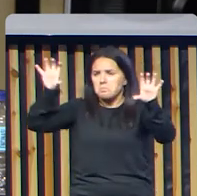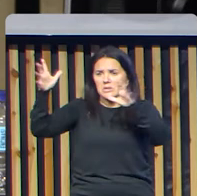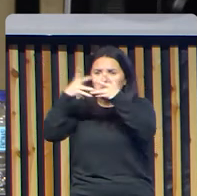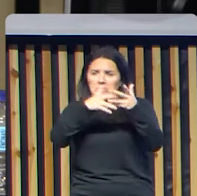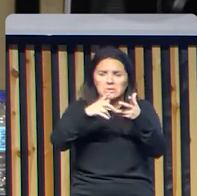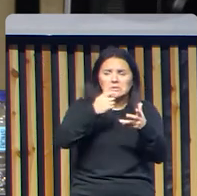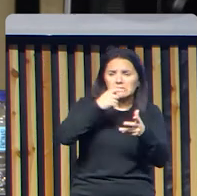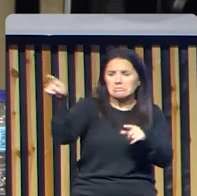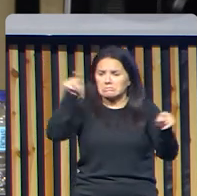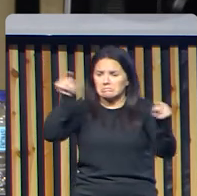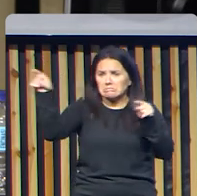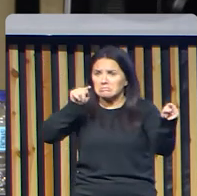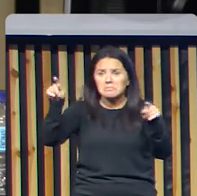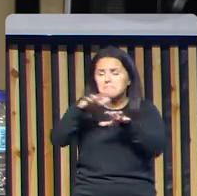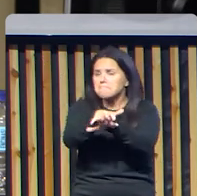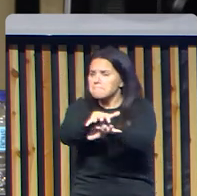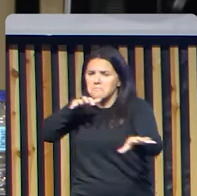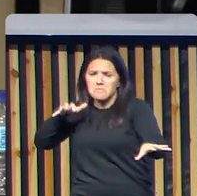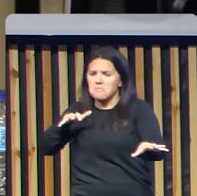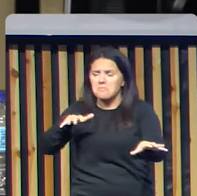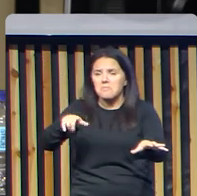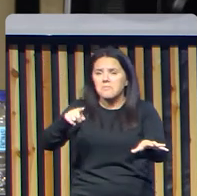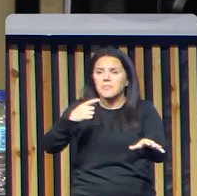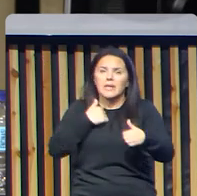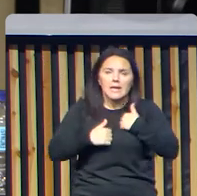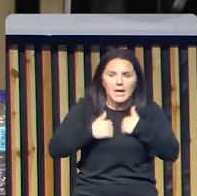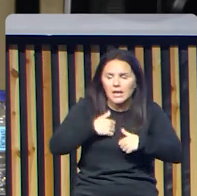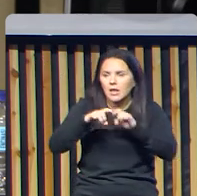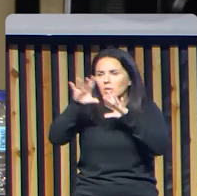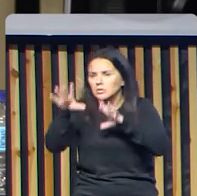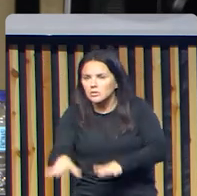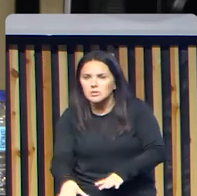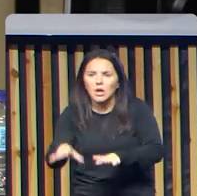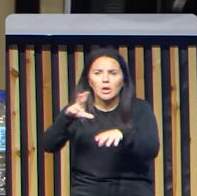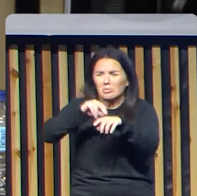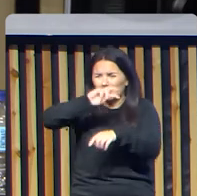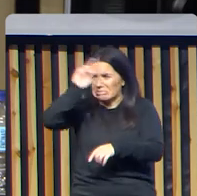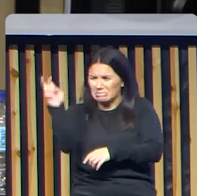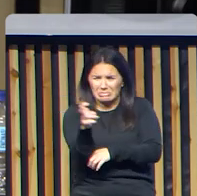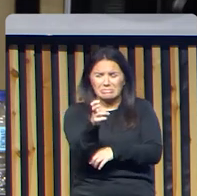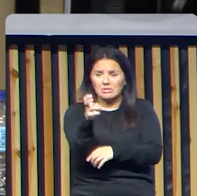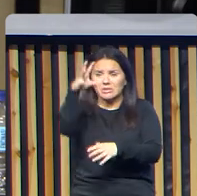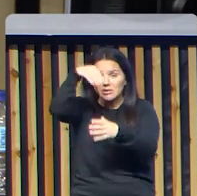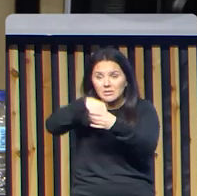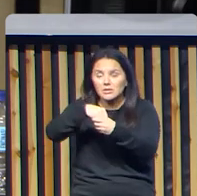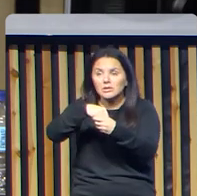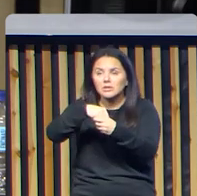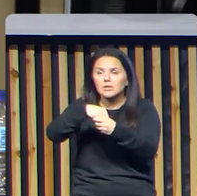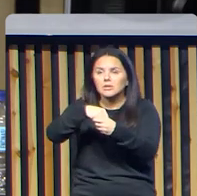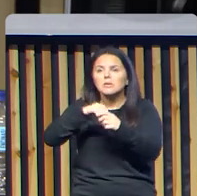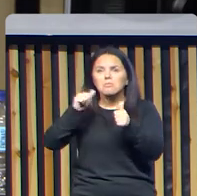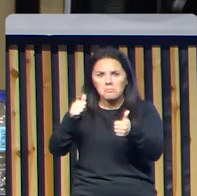anglosajón en toda su amplia mayoría es decir con Canadá Australia Nueva Zelanda etcétera muy rápidamente